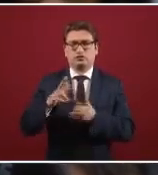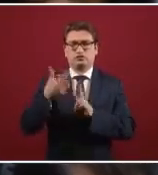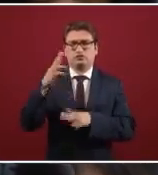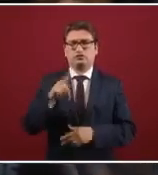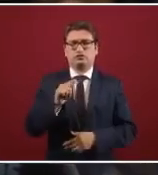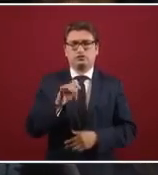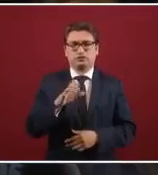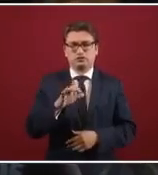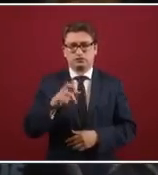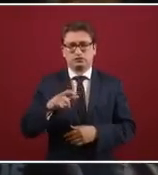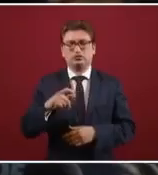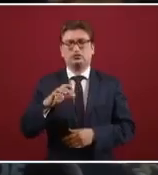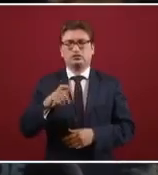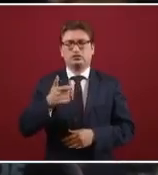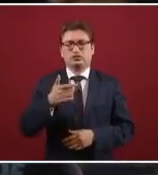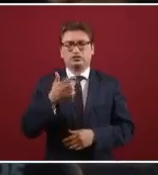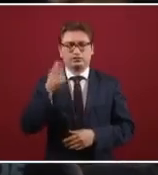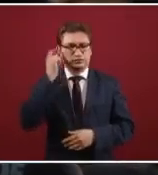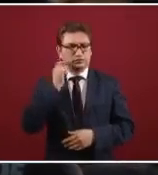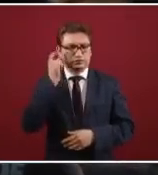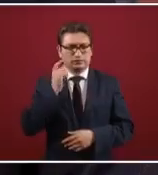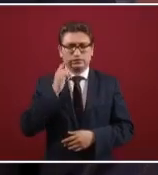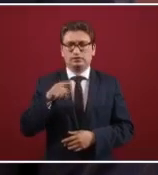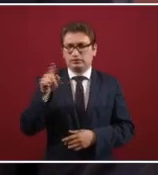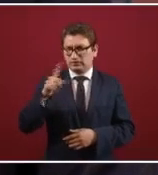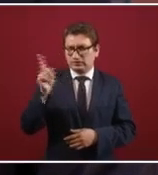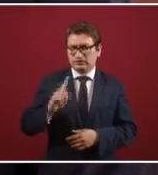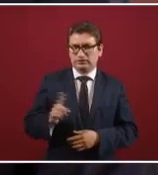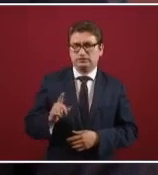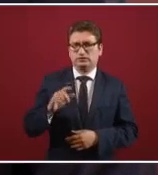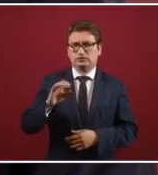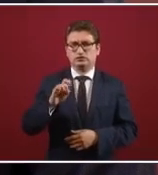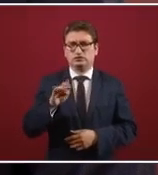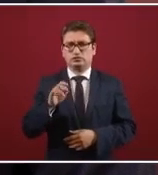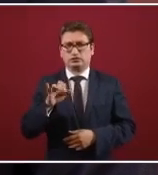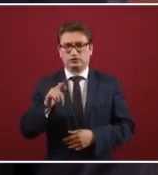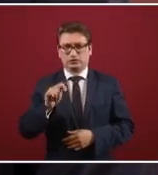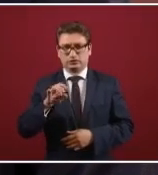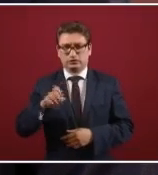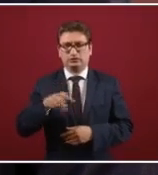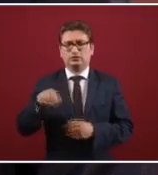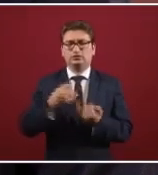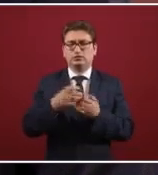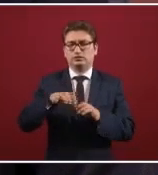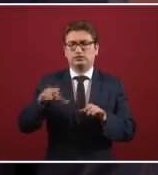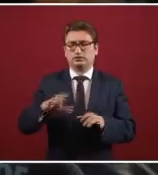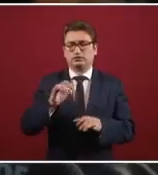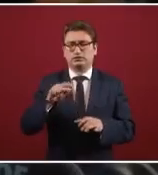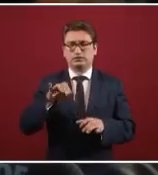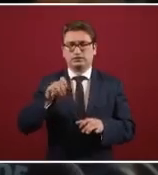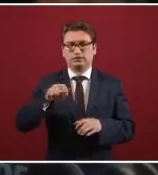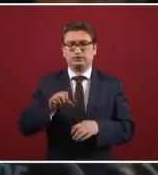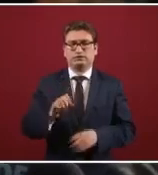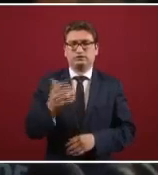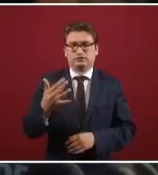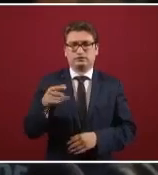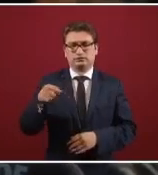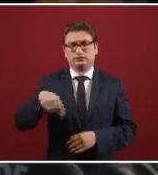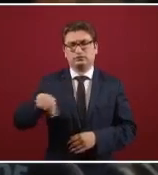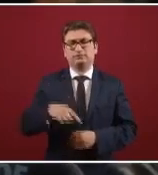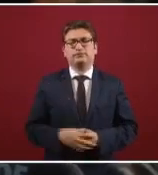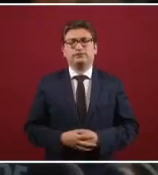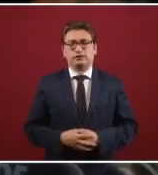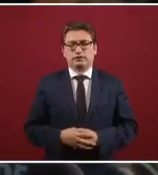taxco guerrero la de sombrerete zacatecas y la sección 65 en cananea ahorita y